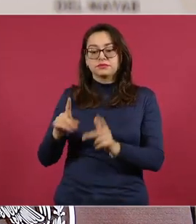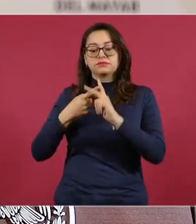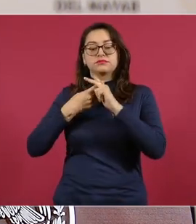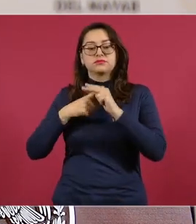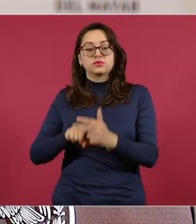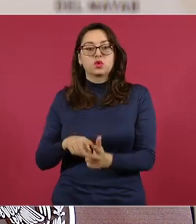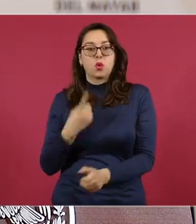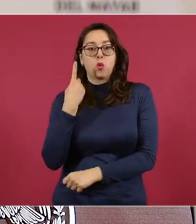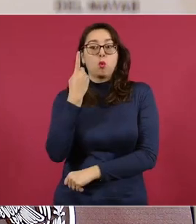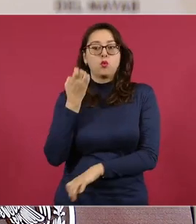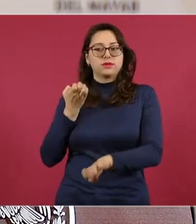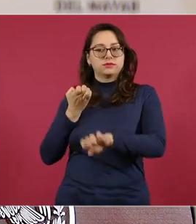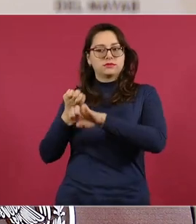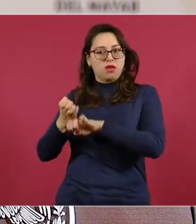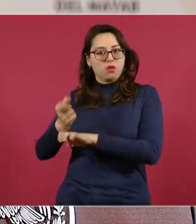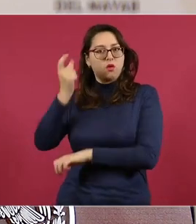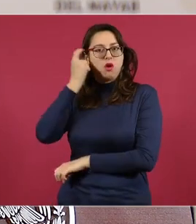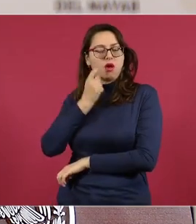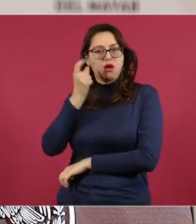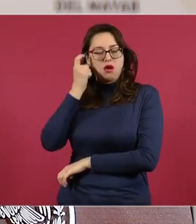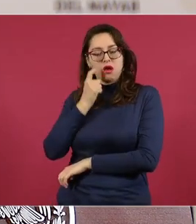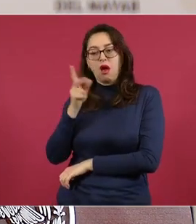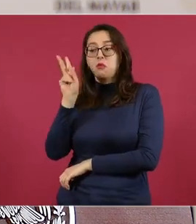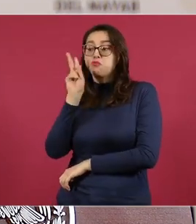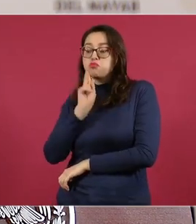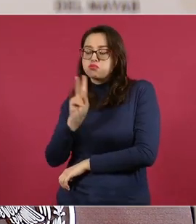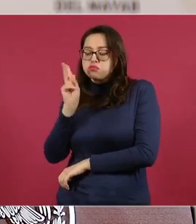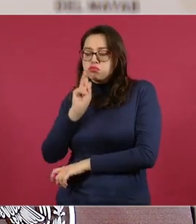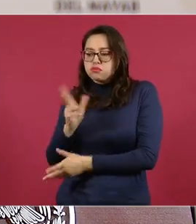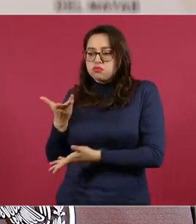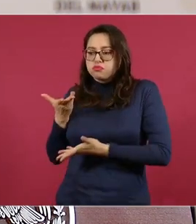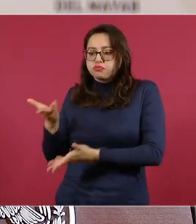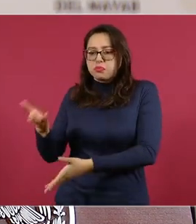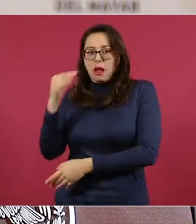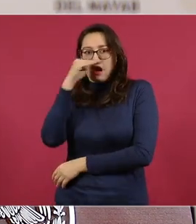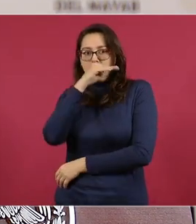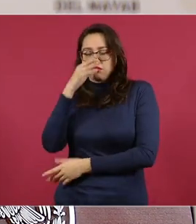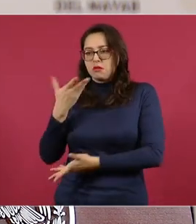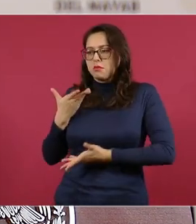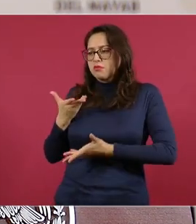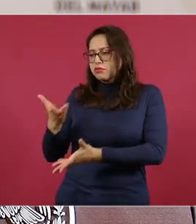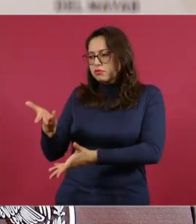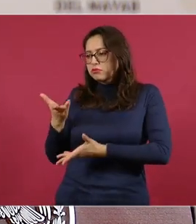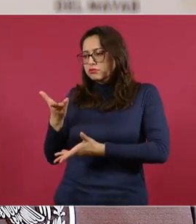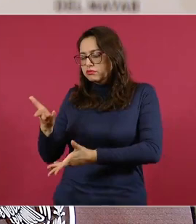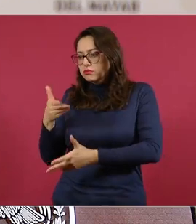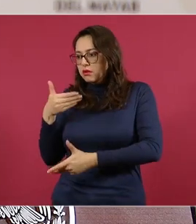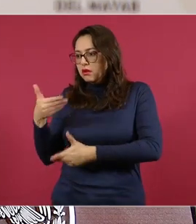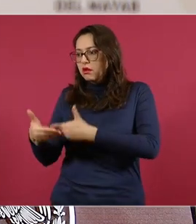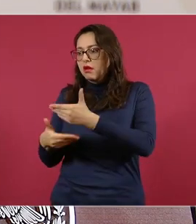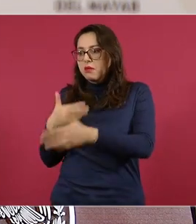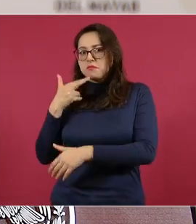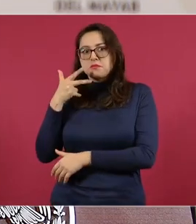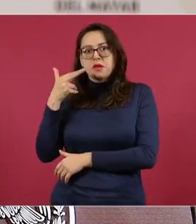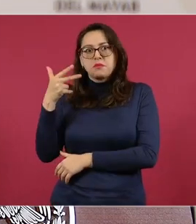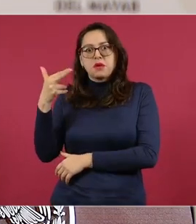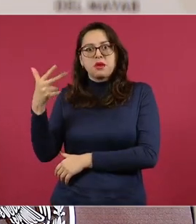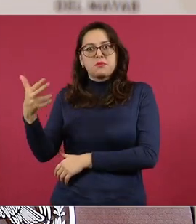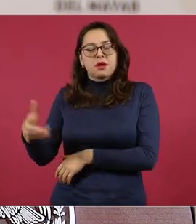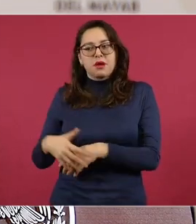Guerrero. Con base en sus resultados, el presidente amplía el programa y en el año